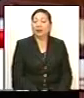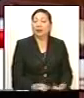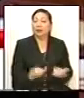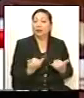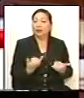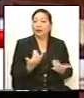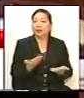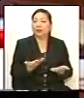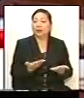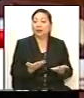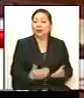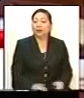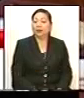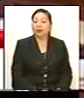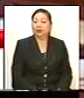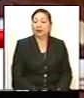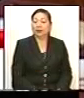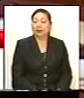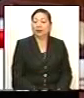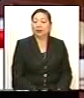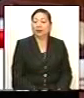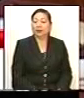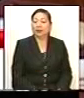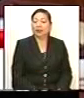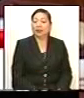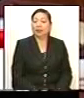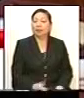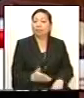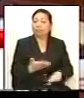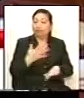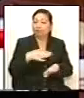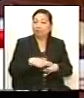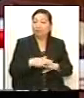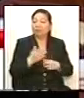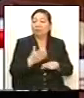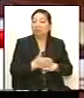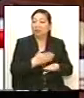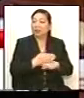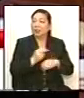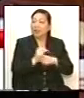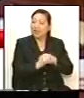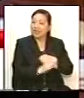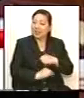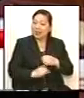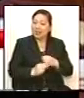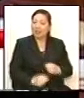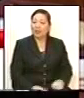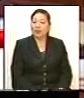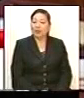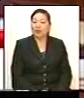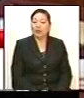este puerto seco, el desarrollo industrial, los almacenajes,